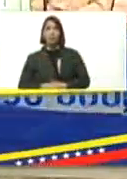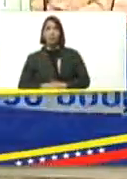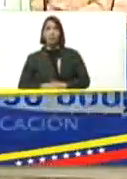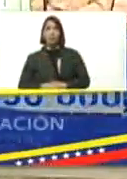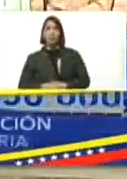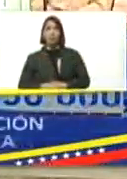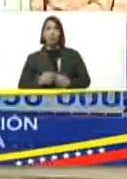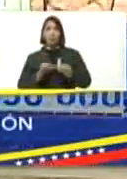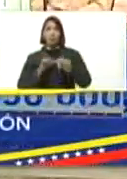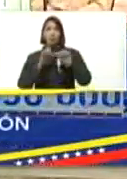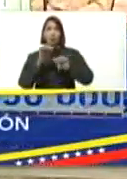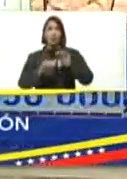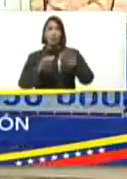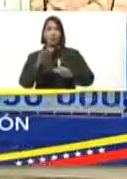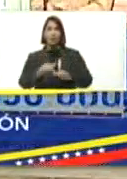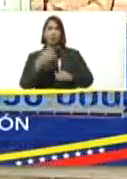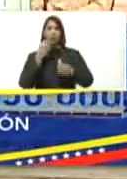que seguir avanzando,